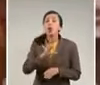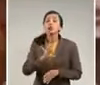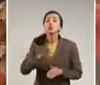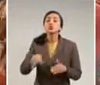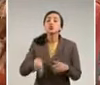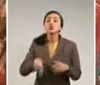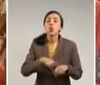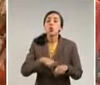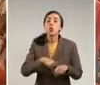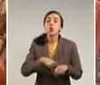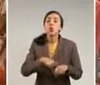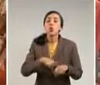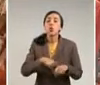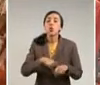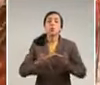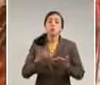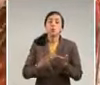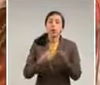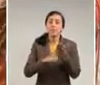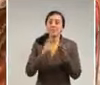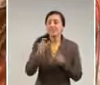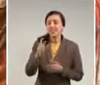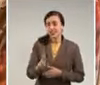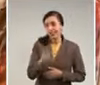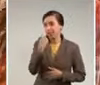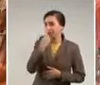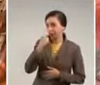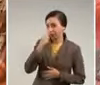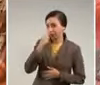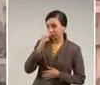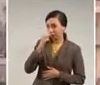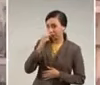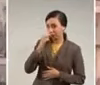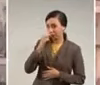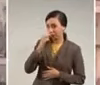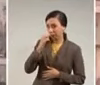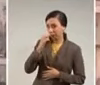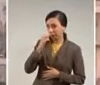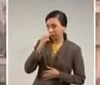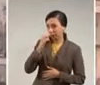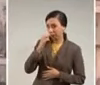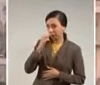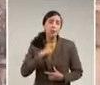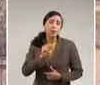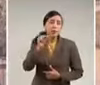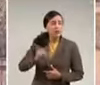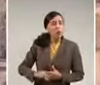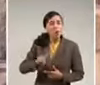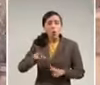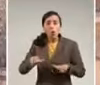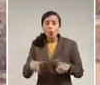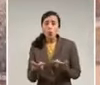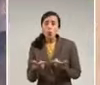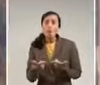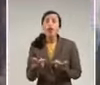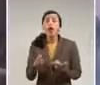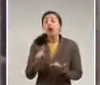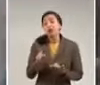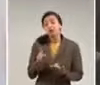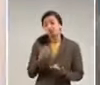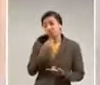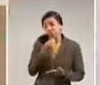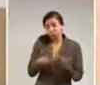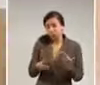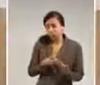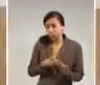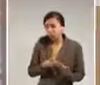de ello es suficiente si no hay un estricto control de ese protocolo sanitario y una elevada responsabilidad individual para evitar